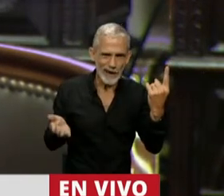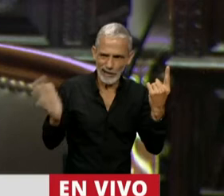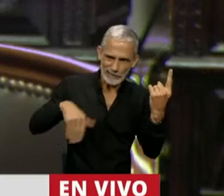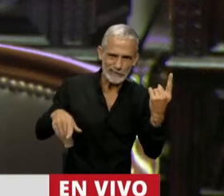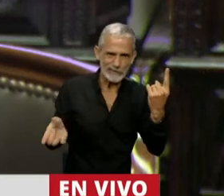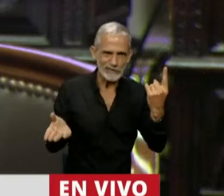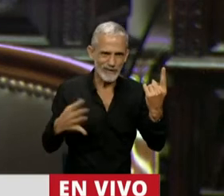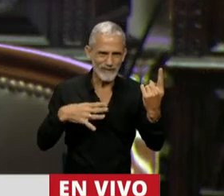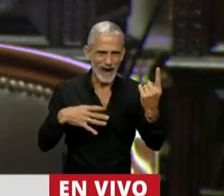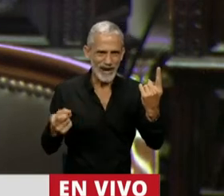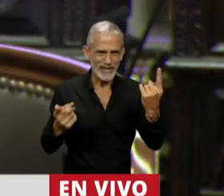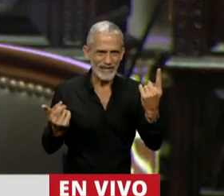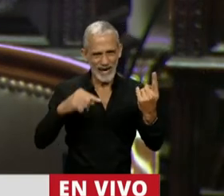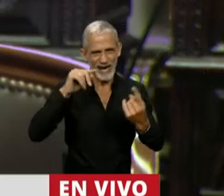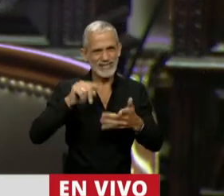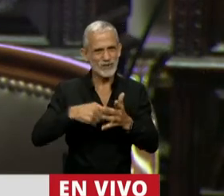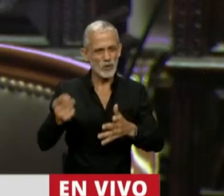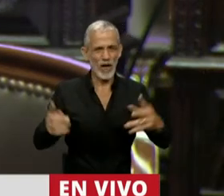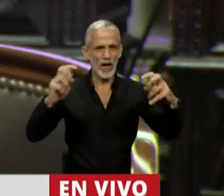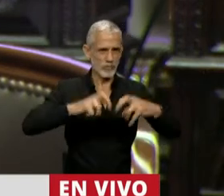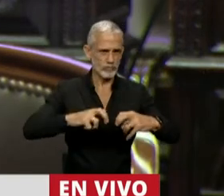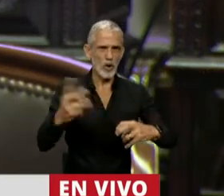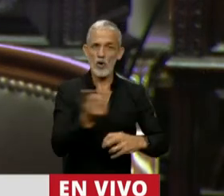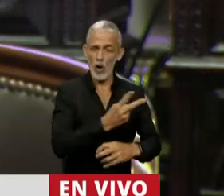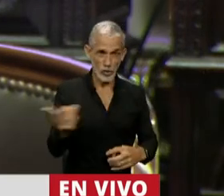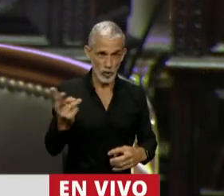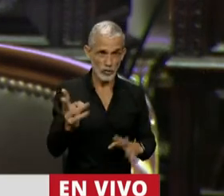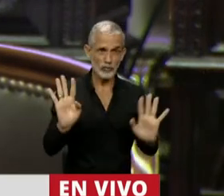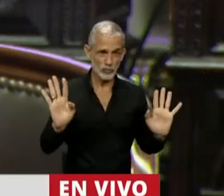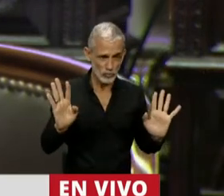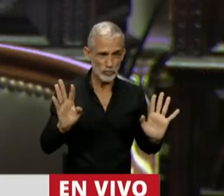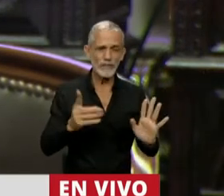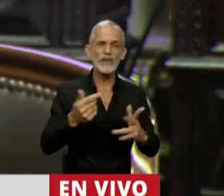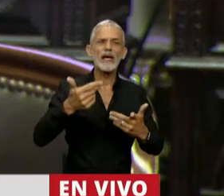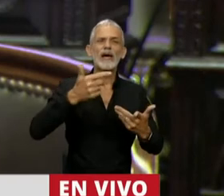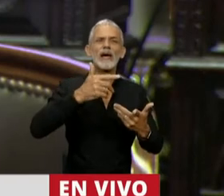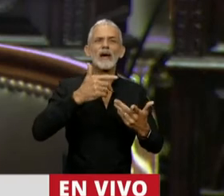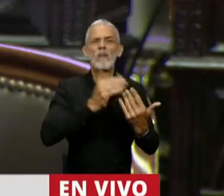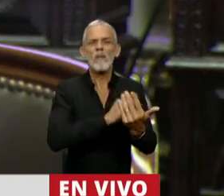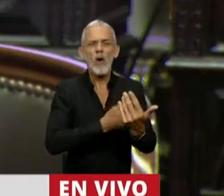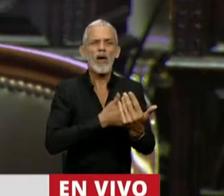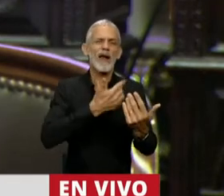En definitiva, la autoridad ejecutiva o legislativa de una parte